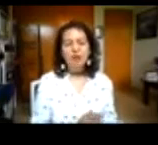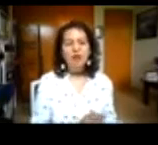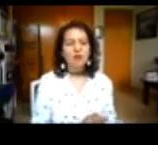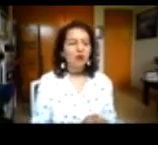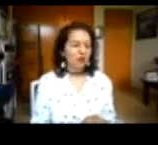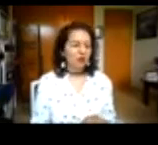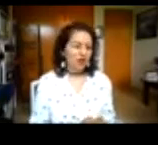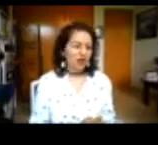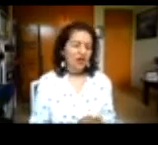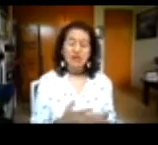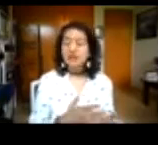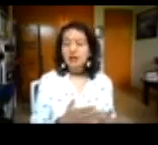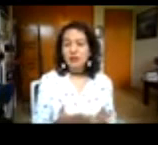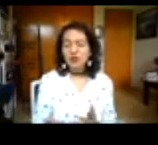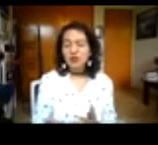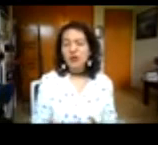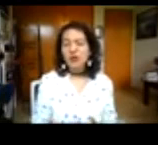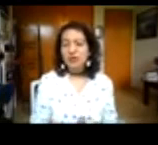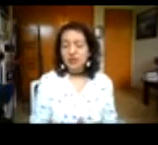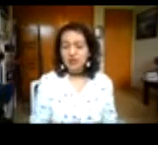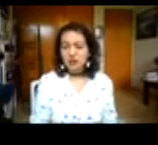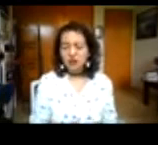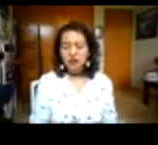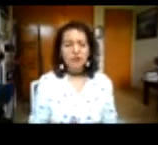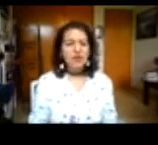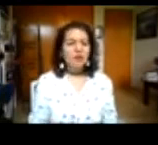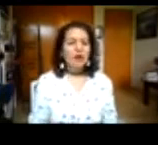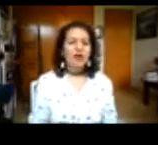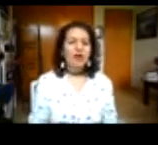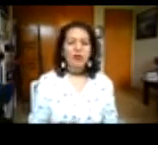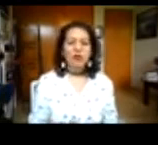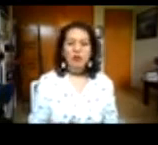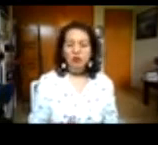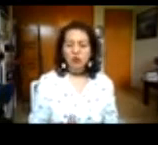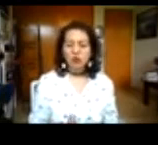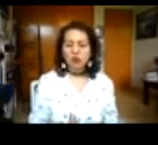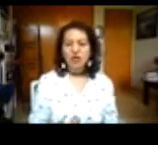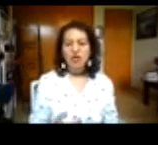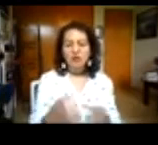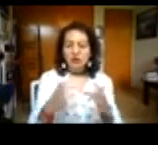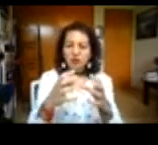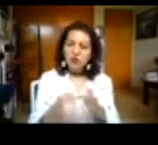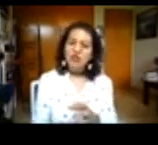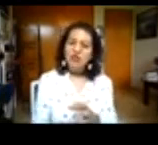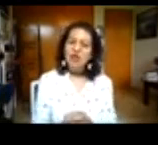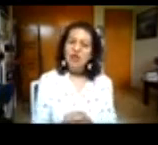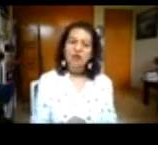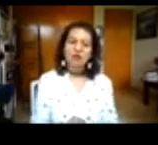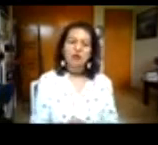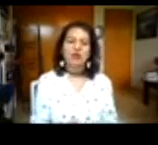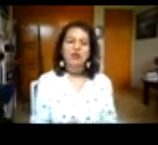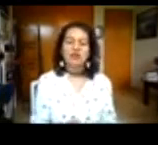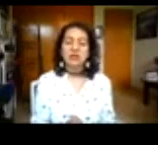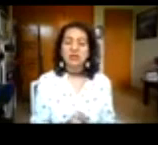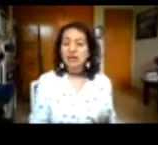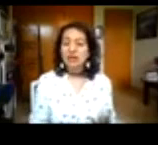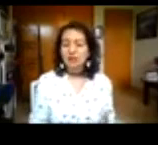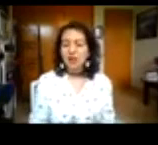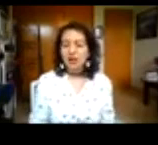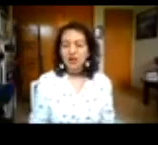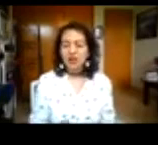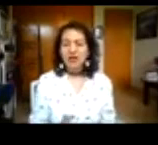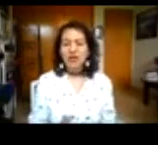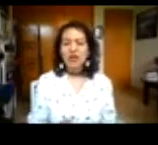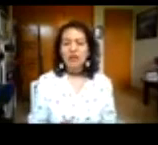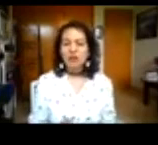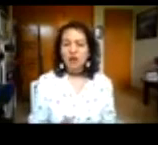y podamos, que este sea el primero de distintos, para que podamos profundizar en lo que ustedes quisieran